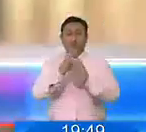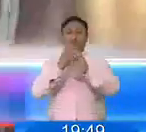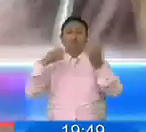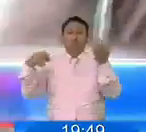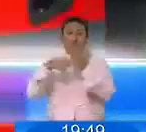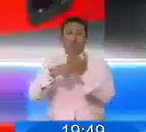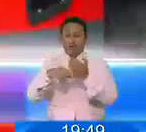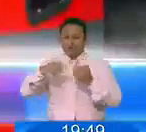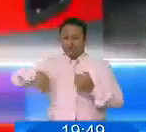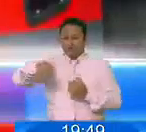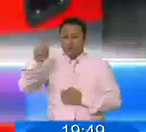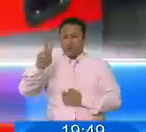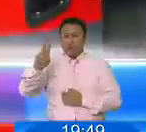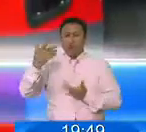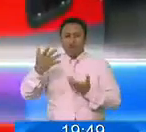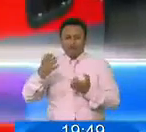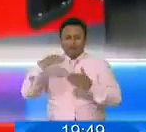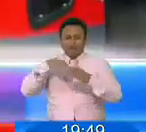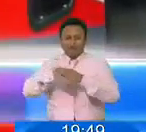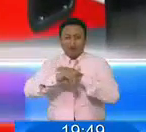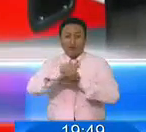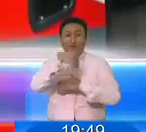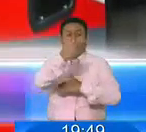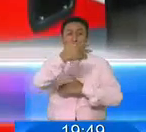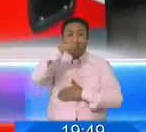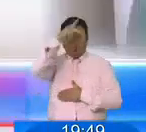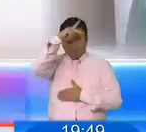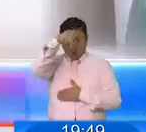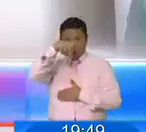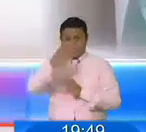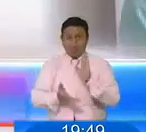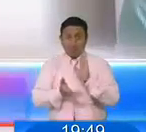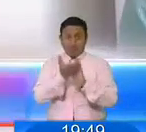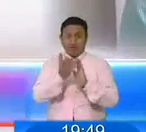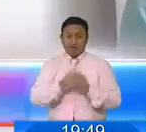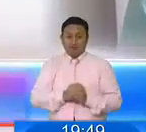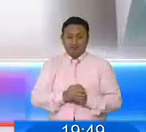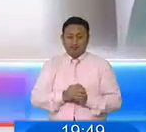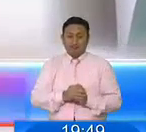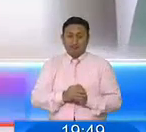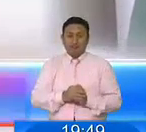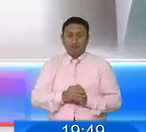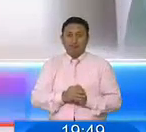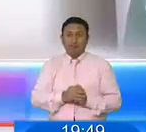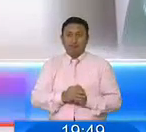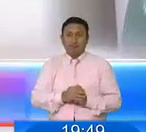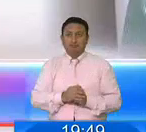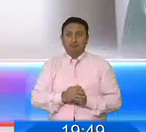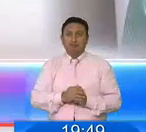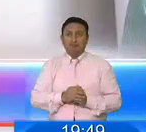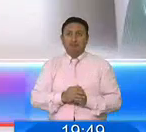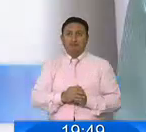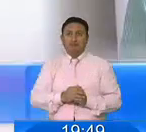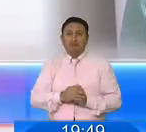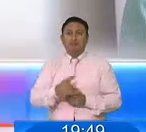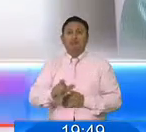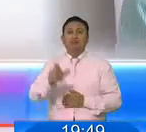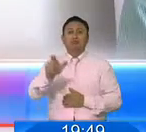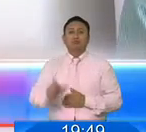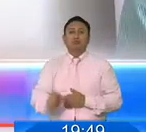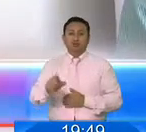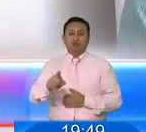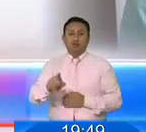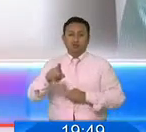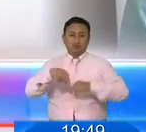el registro de venezolanos que buscan llegar hasta el perú tiende a subir el indicador del paso de los las personas de